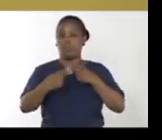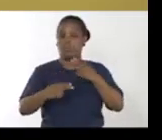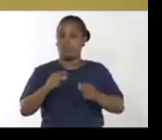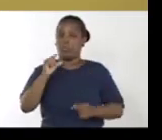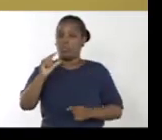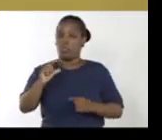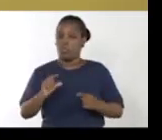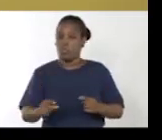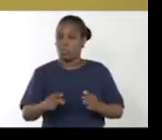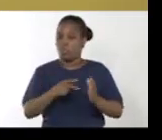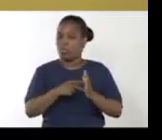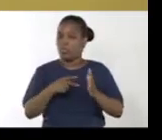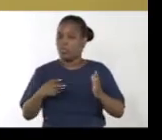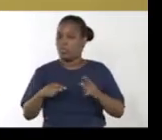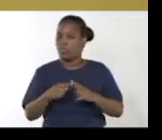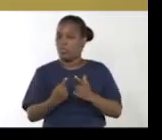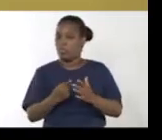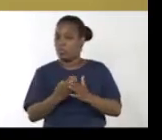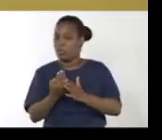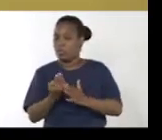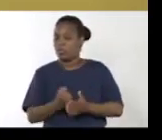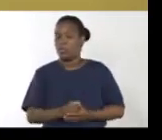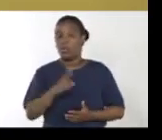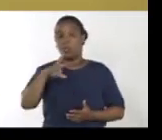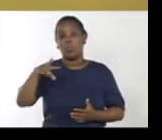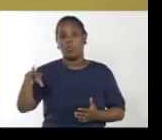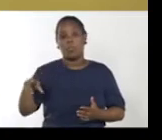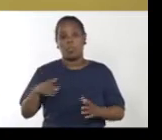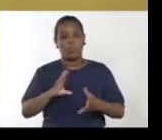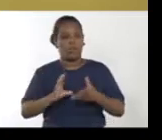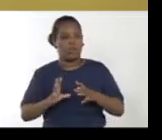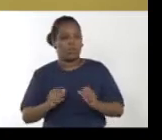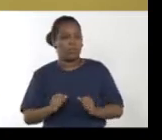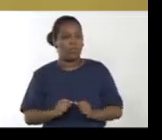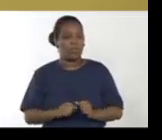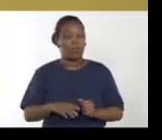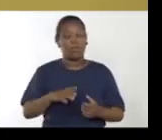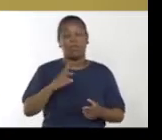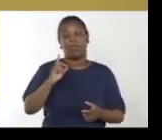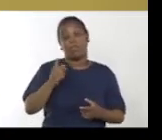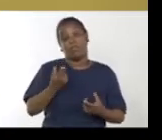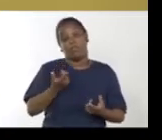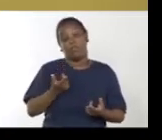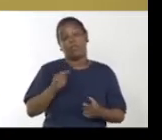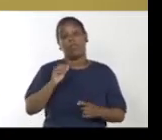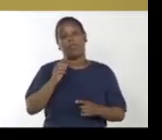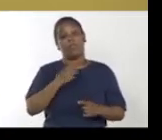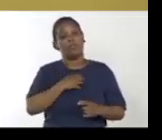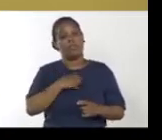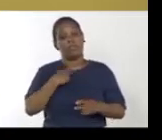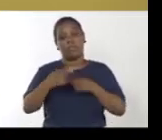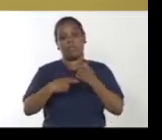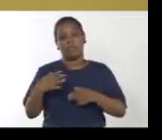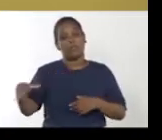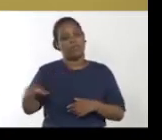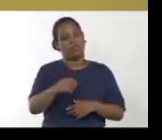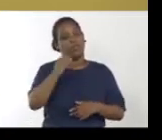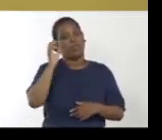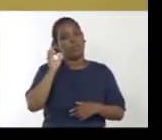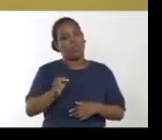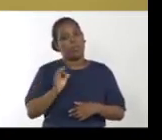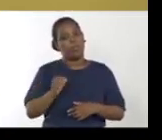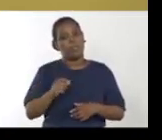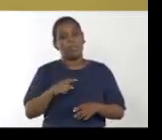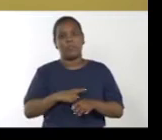dosificarlos, dividirlos por días. Busquen sus estrategias de manera tal que no tengan que hacerlos todos en una